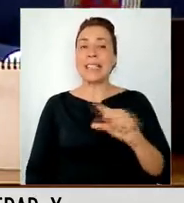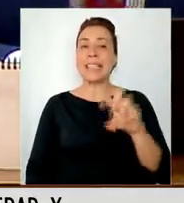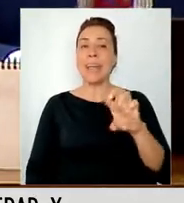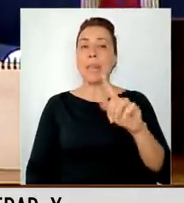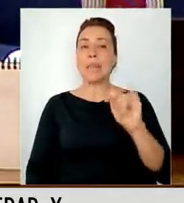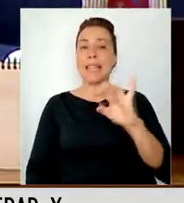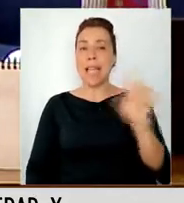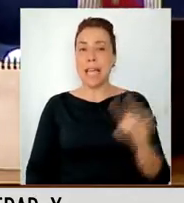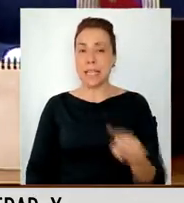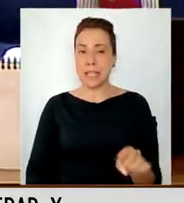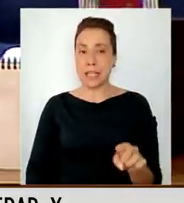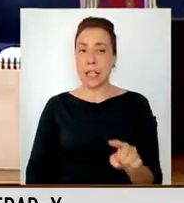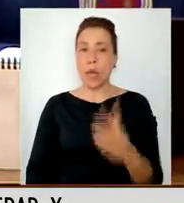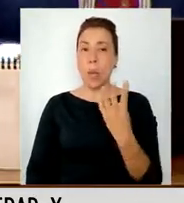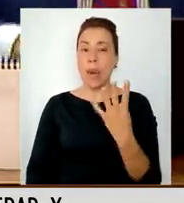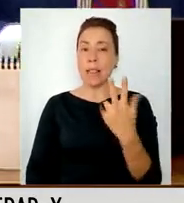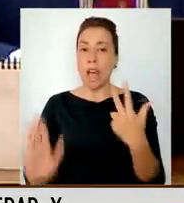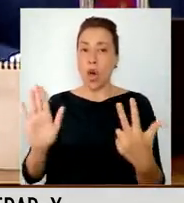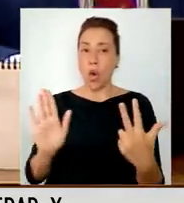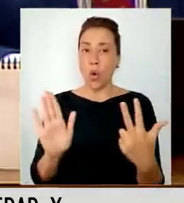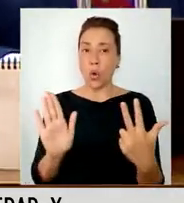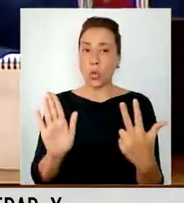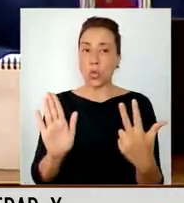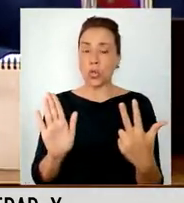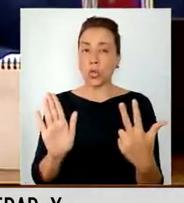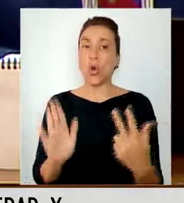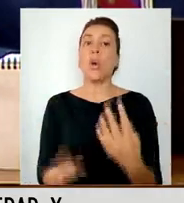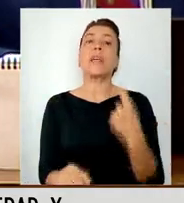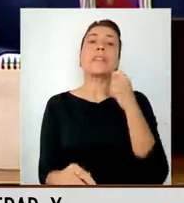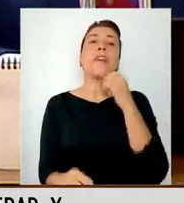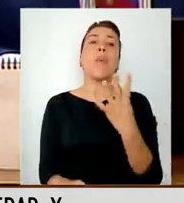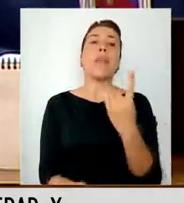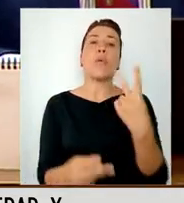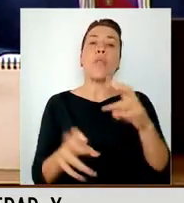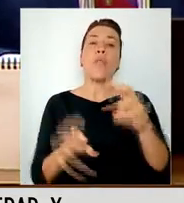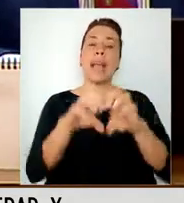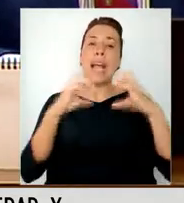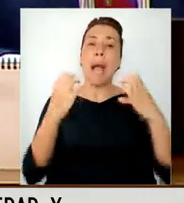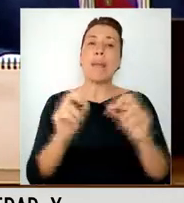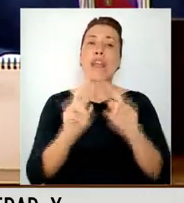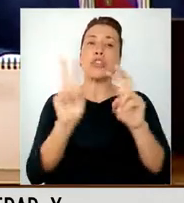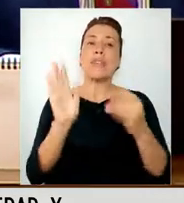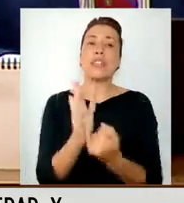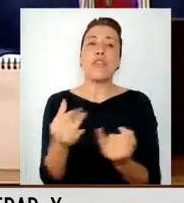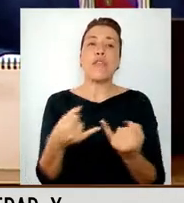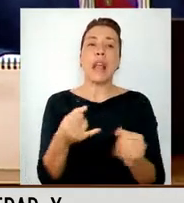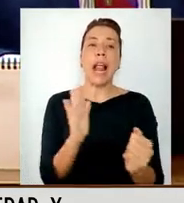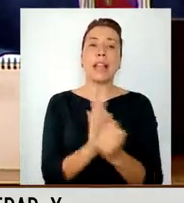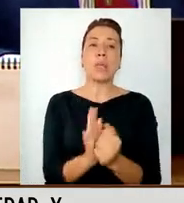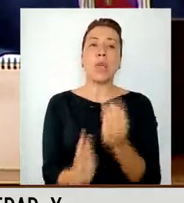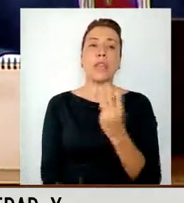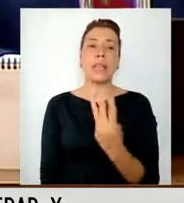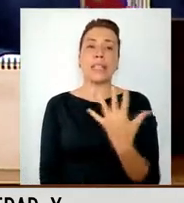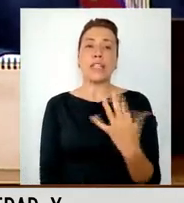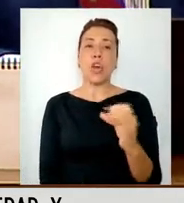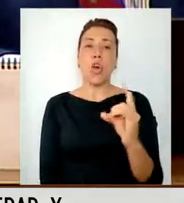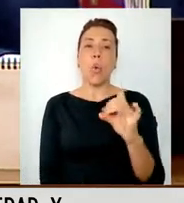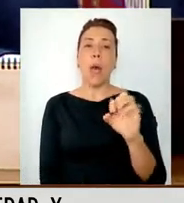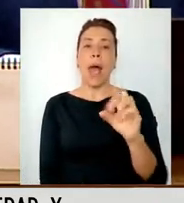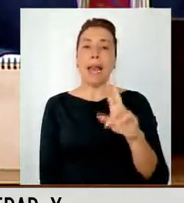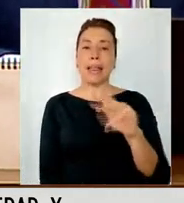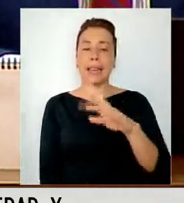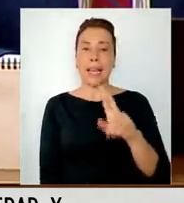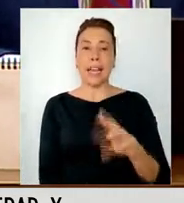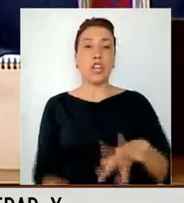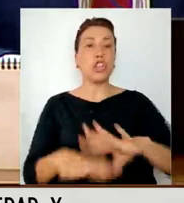48 que viene siendo el 41 de la cámara lo que respecta al inciso final del artículo 35 quarter todos numerales